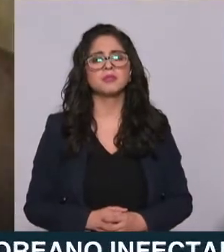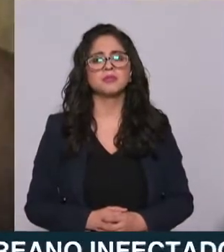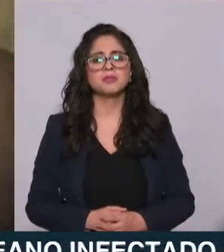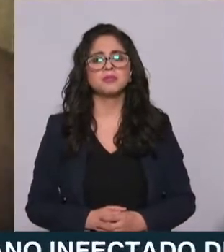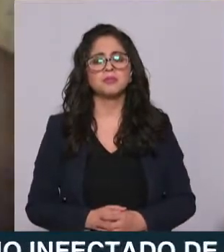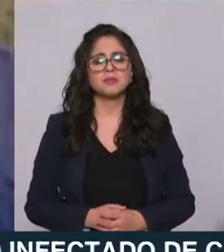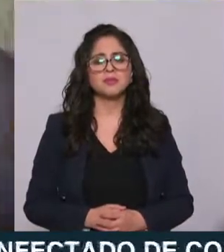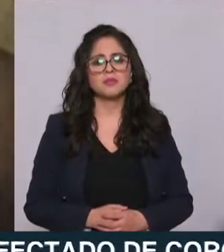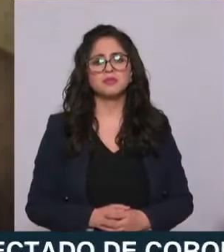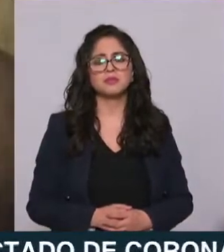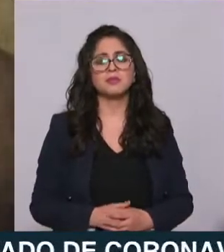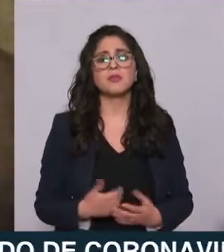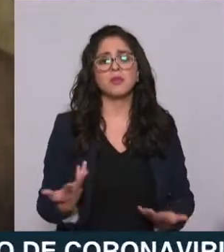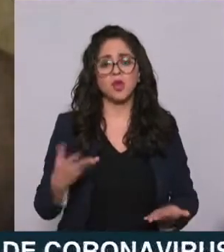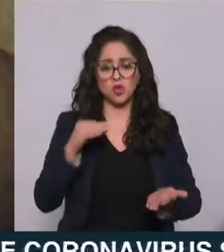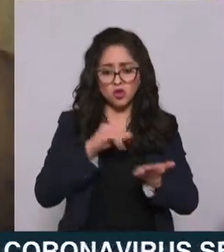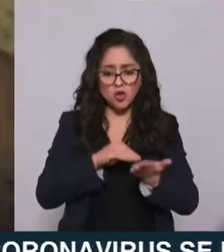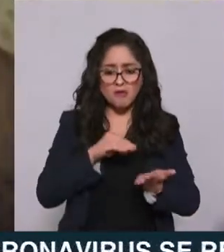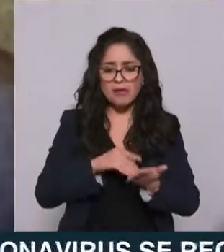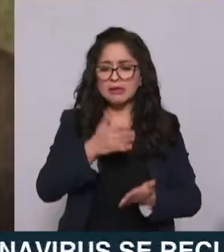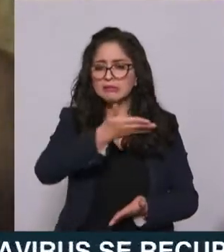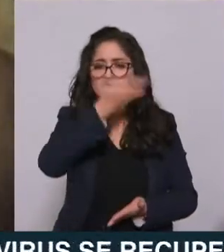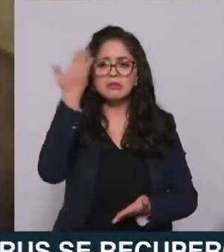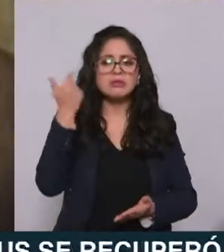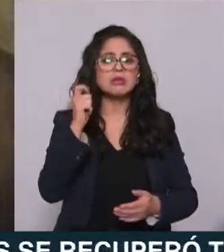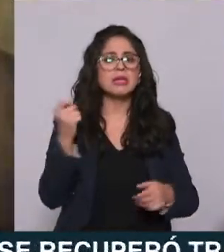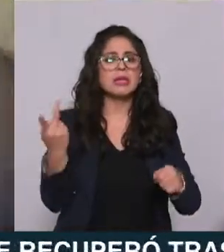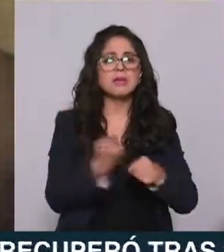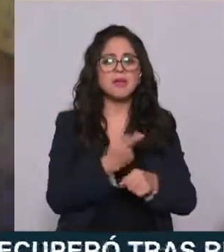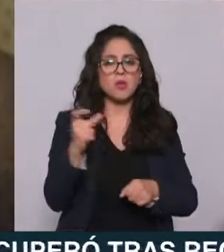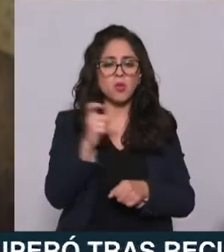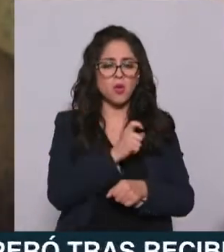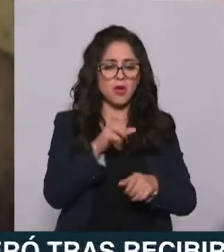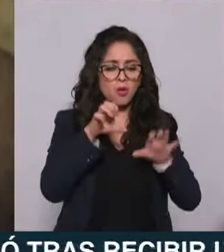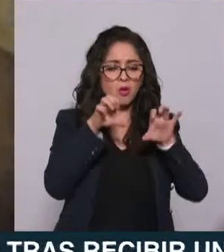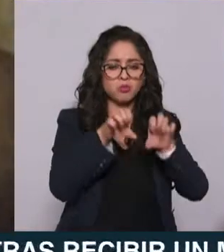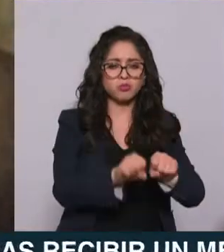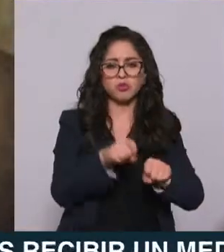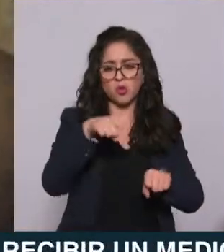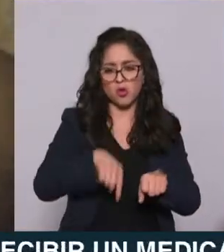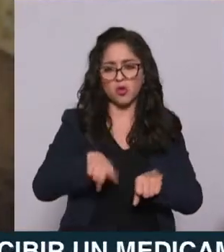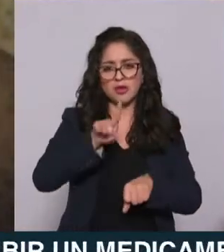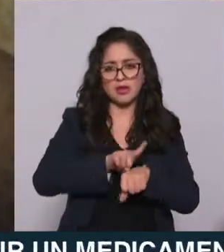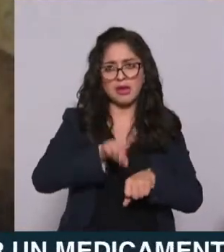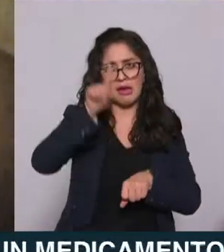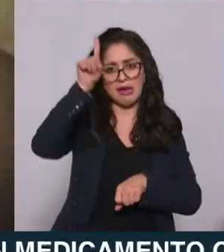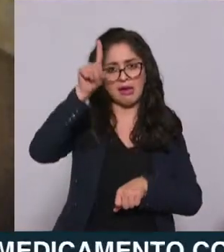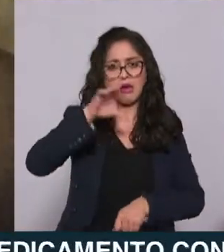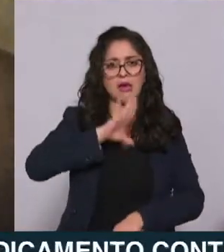que puede tomar el caso a partir de la detención que se dio el día de hoy en España.